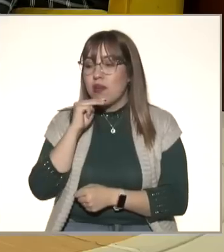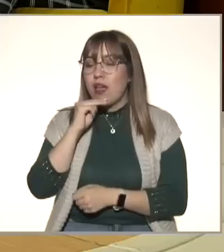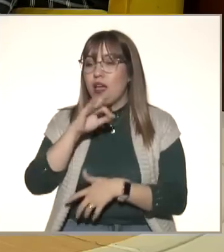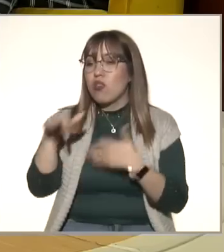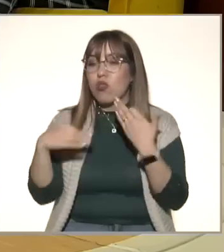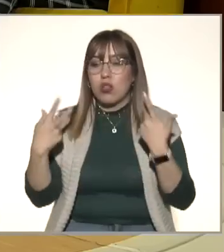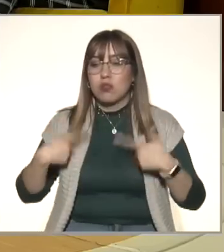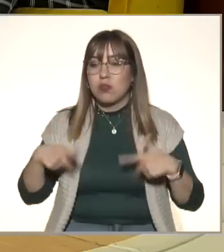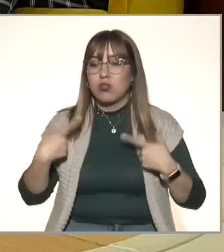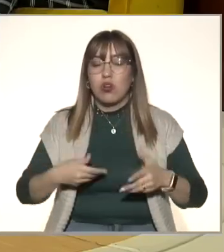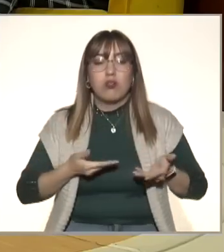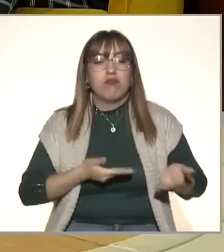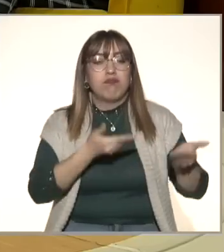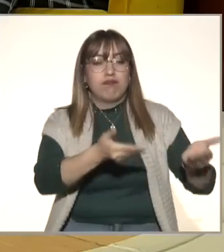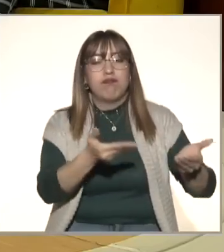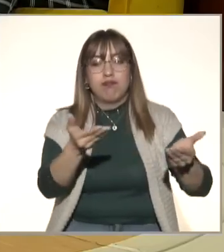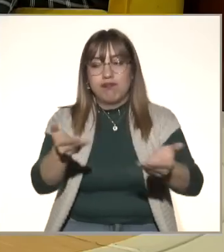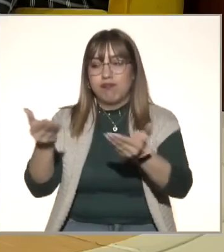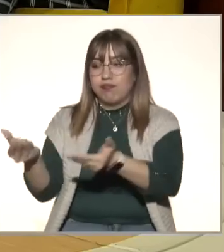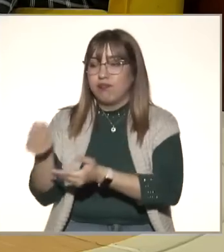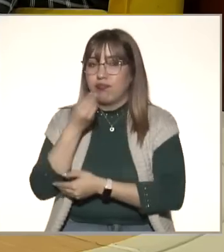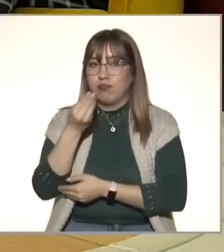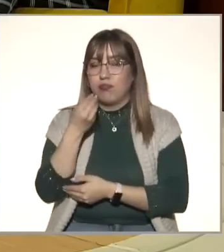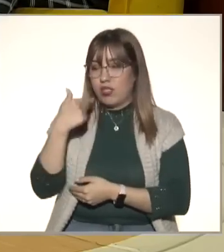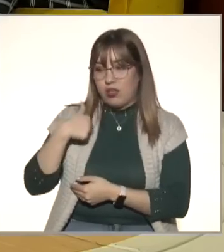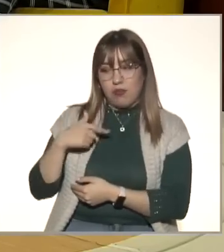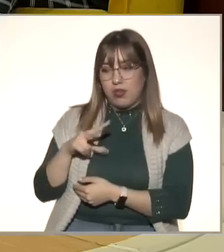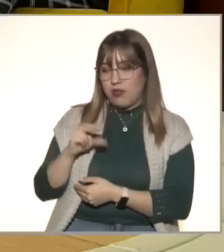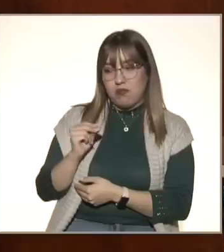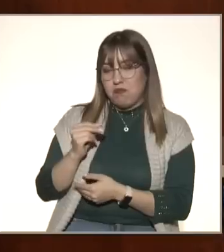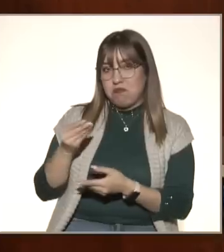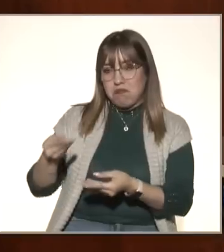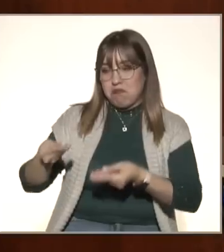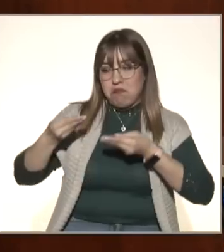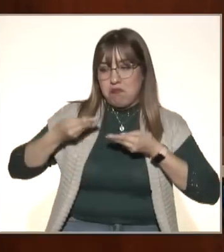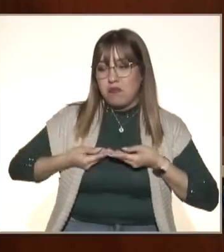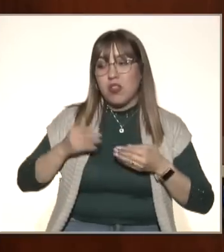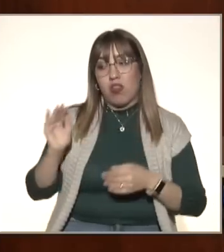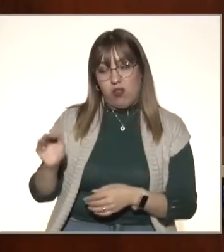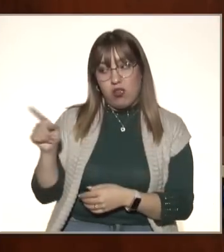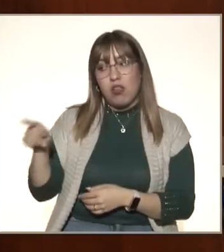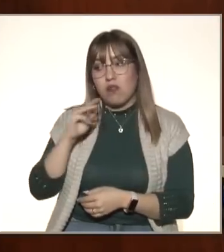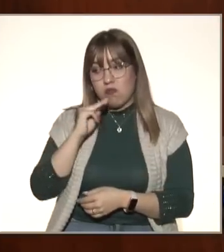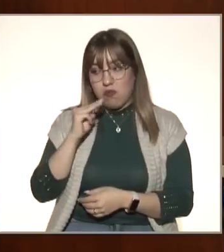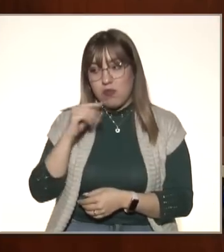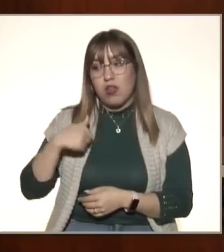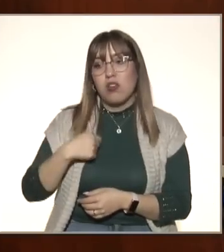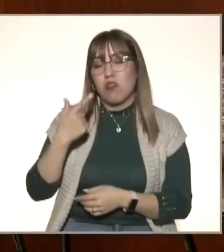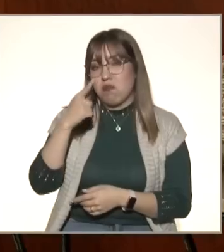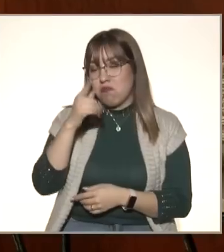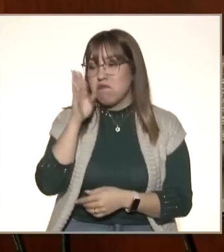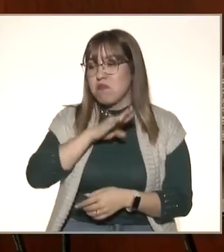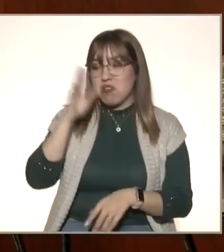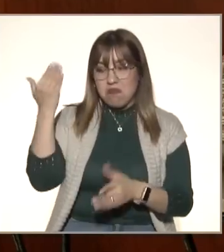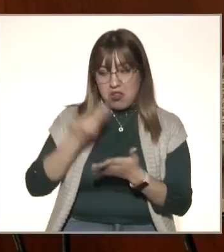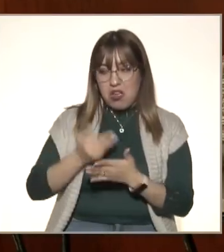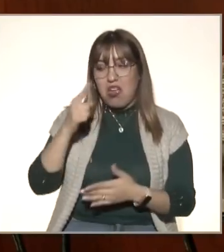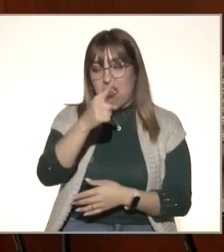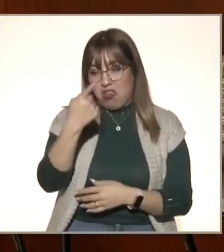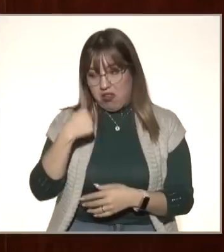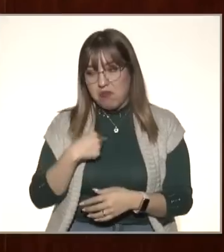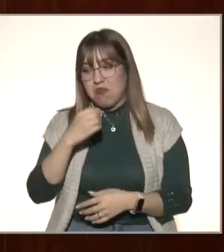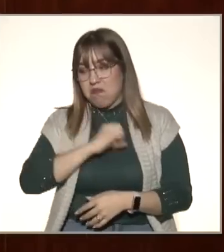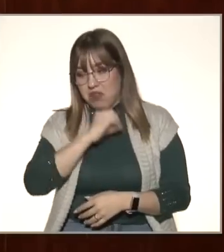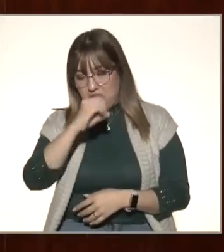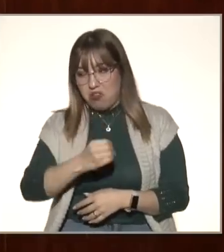no me sirvió. Sin decir, oye, lo que pasa es que tu mamá, como le caigo mal, a mí no me sirvió. Me odia, ¿no? Entonces, si lo